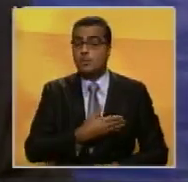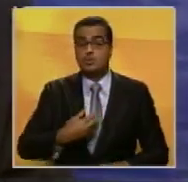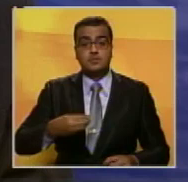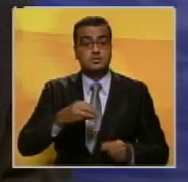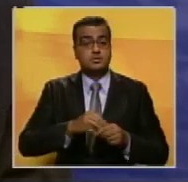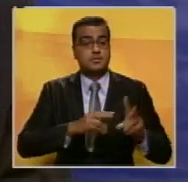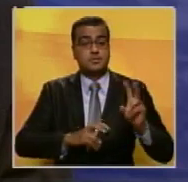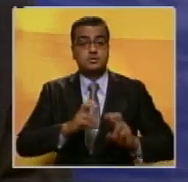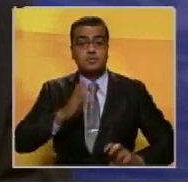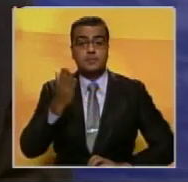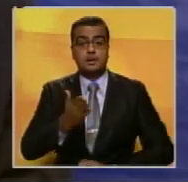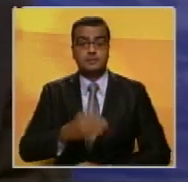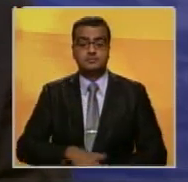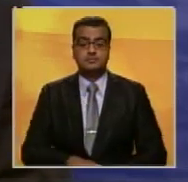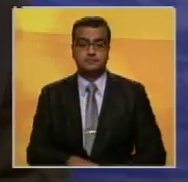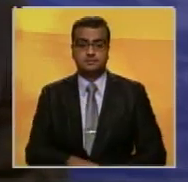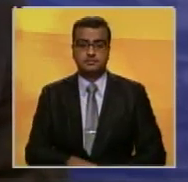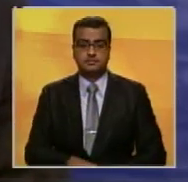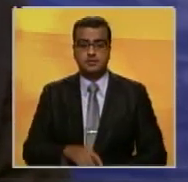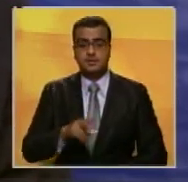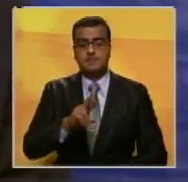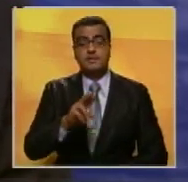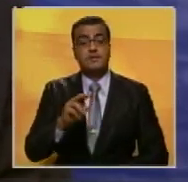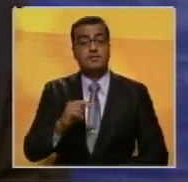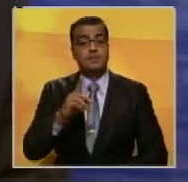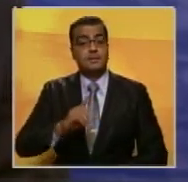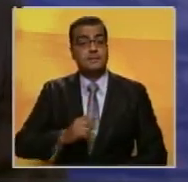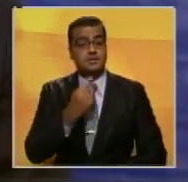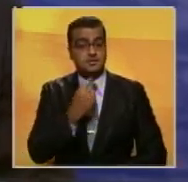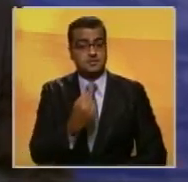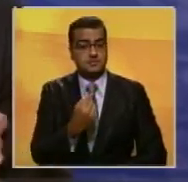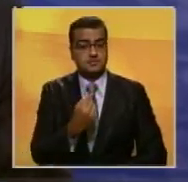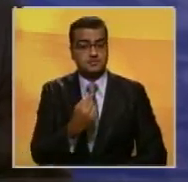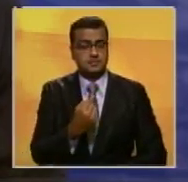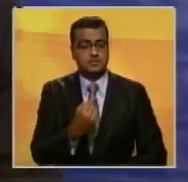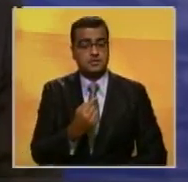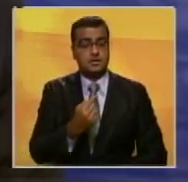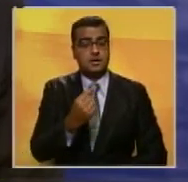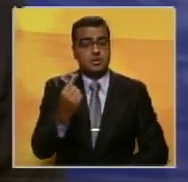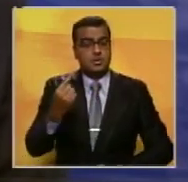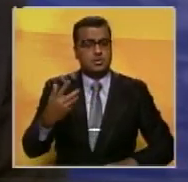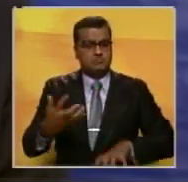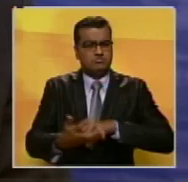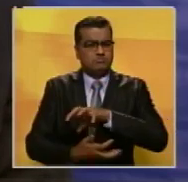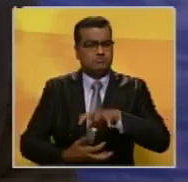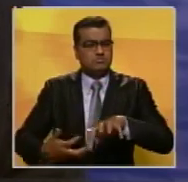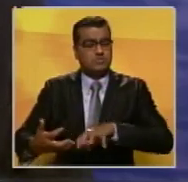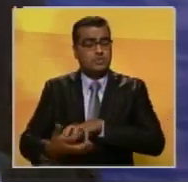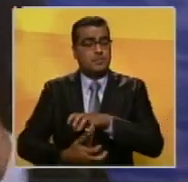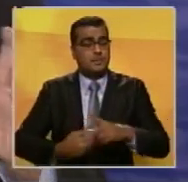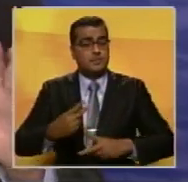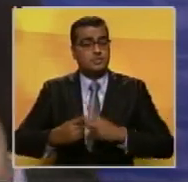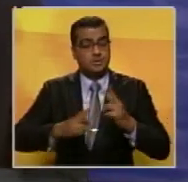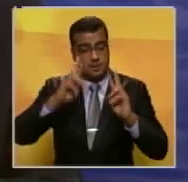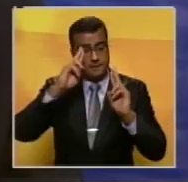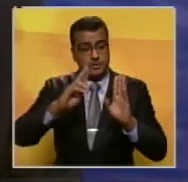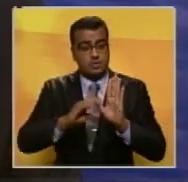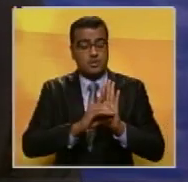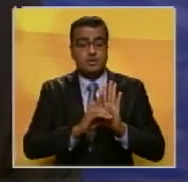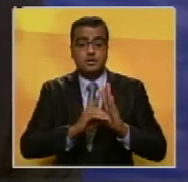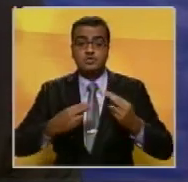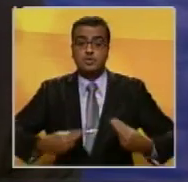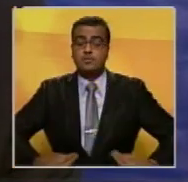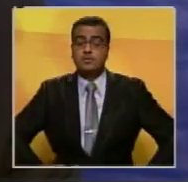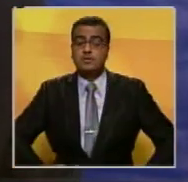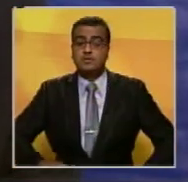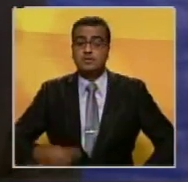a la investigación penal. Rafael Narváez también estima que hay una erosión del debido proceso y del respeto a los derechos humanos